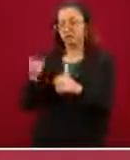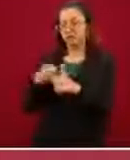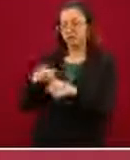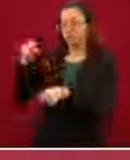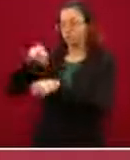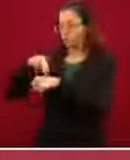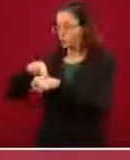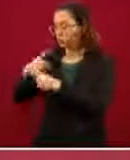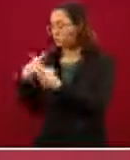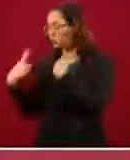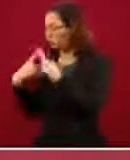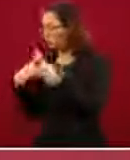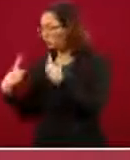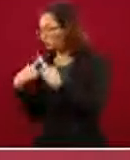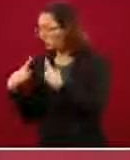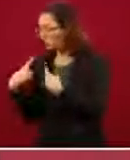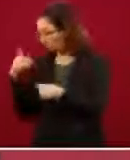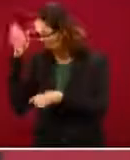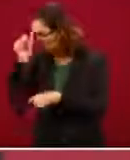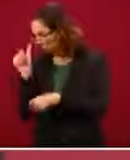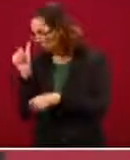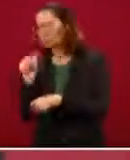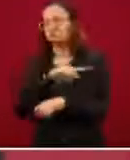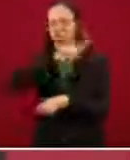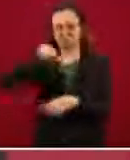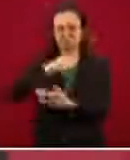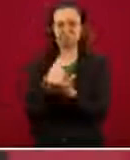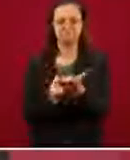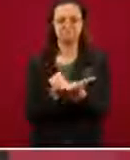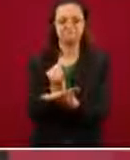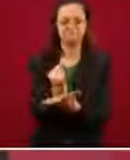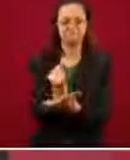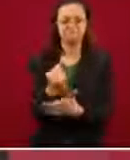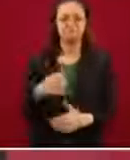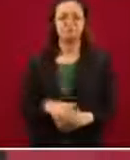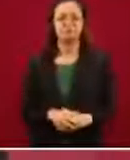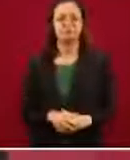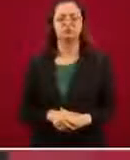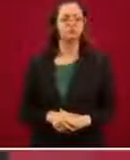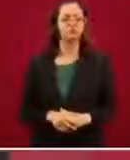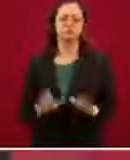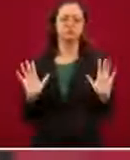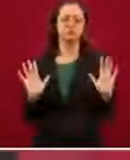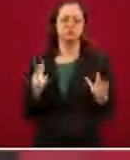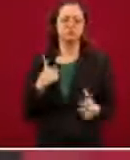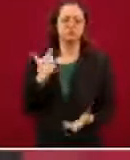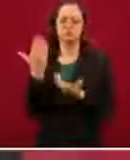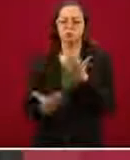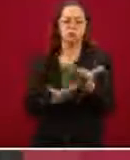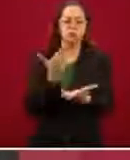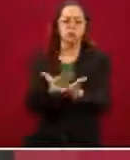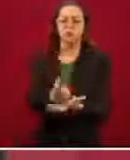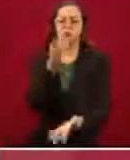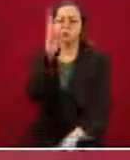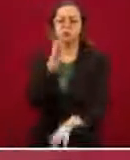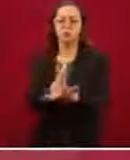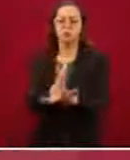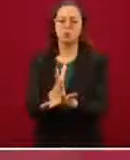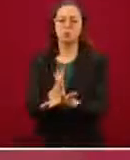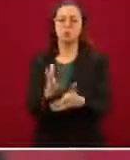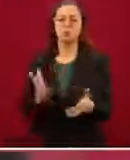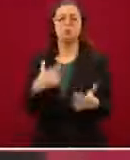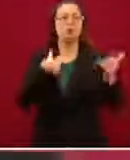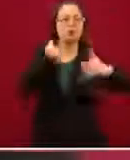con los especialistas, con los médicos. Eso es todo lo que pedimos, o sea, que no